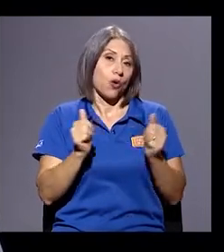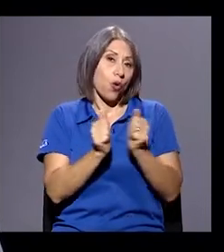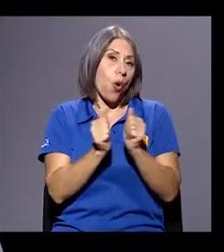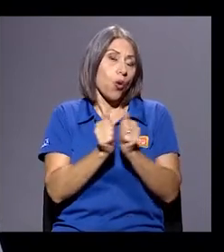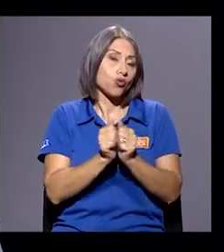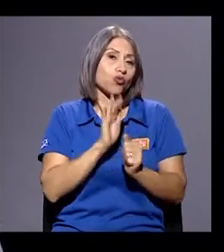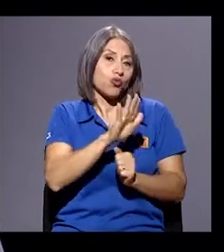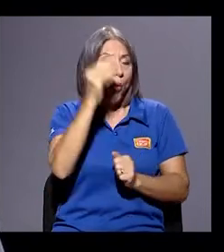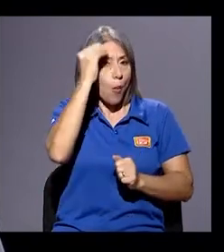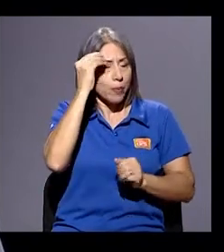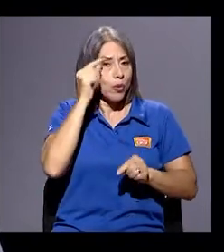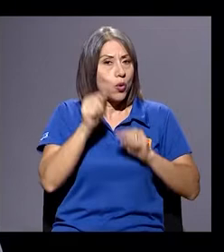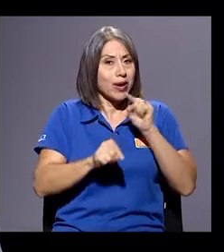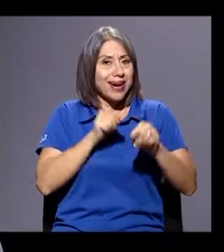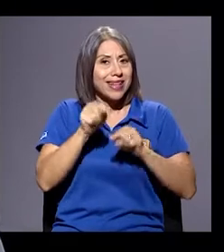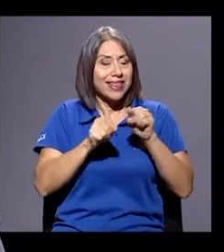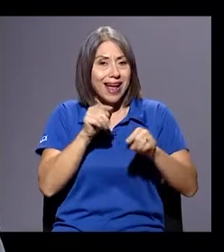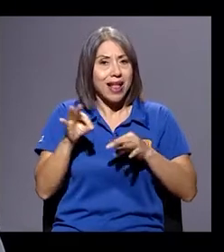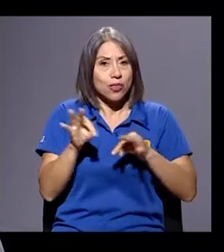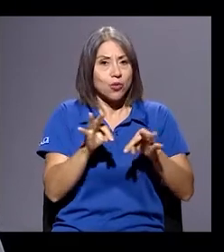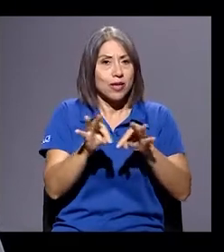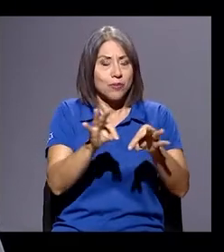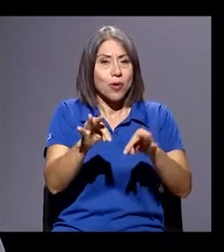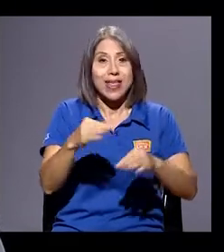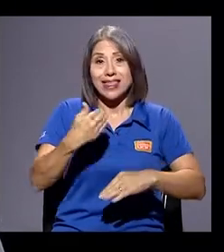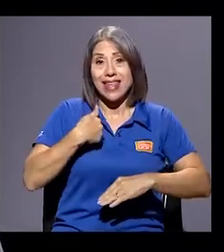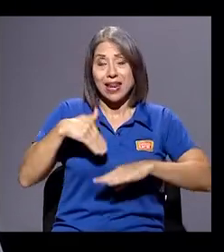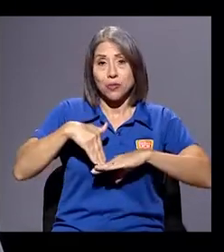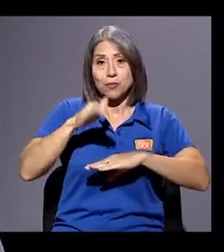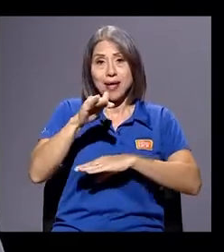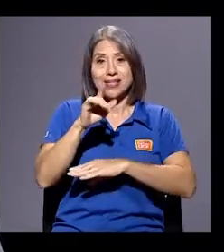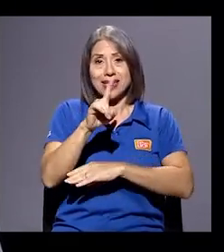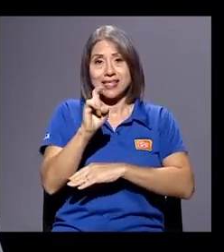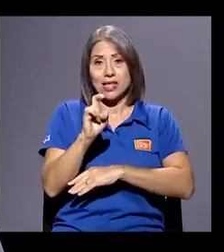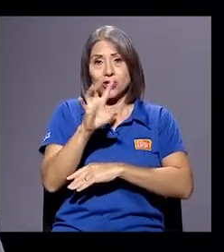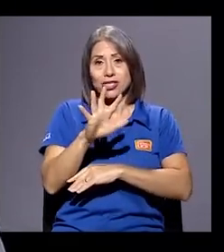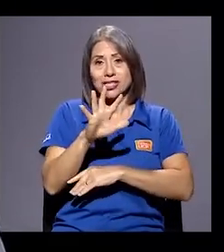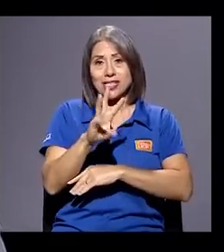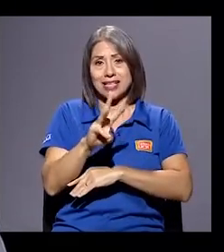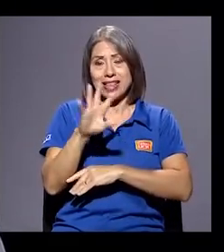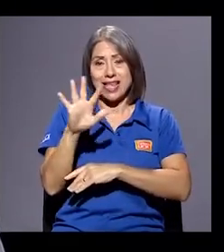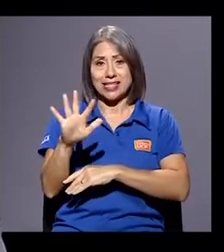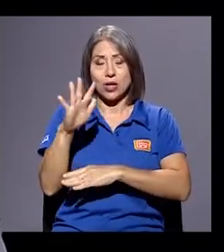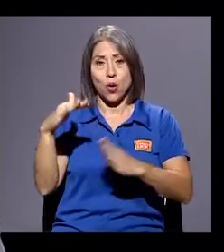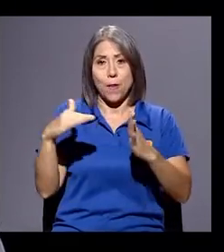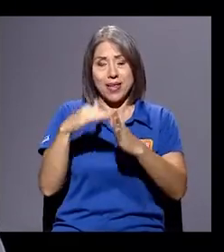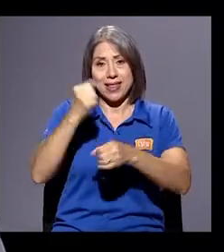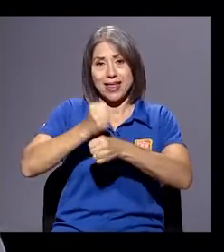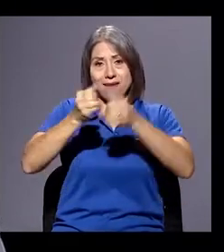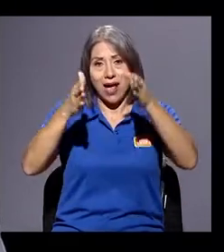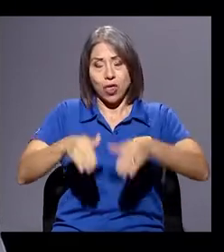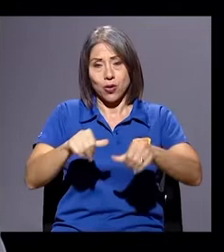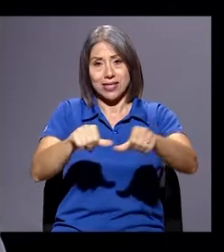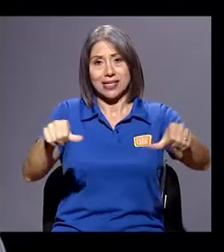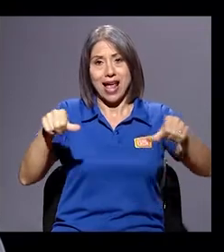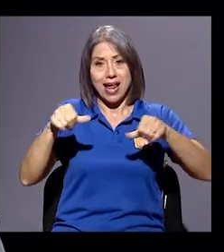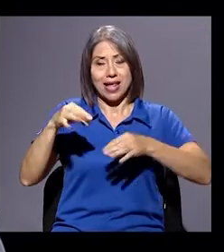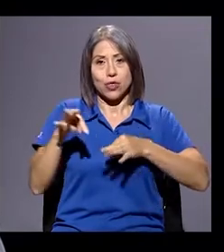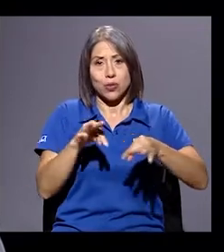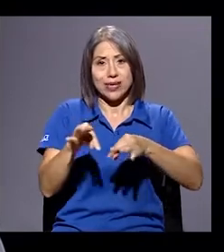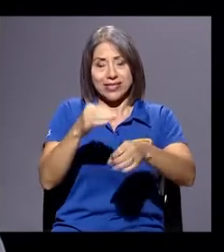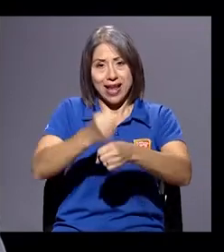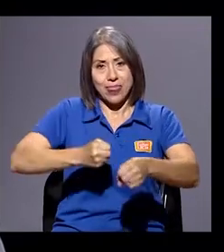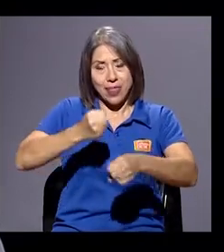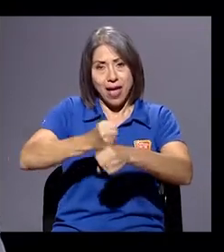hace el turismo al país. Tenemos más de 165,000 trabajadores en ese sector. Y casualmente